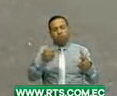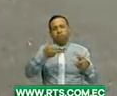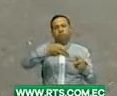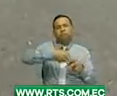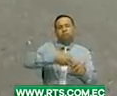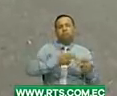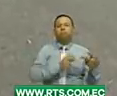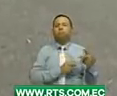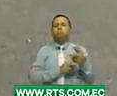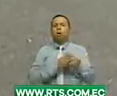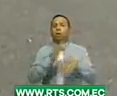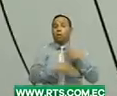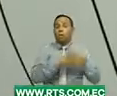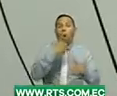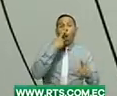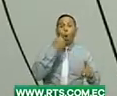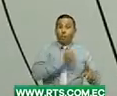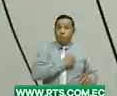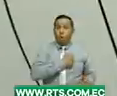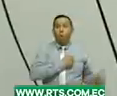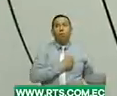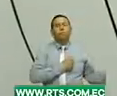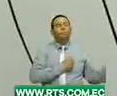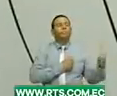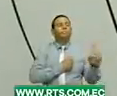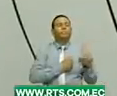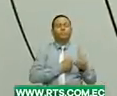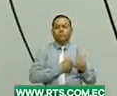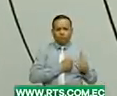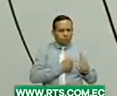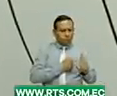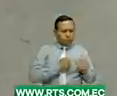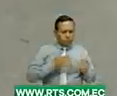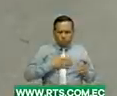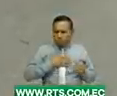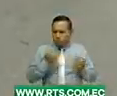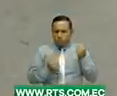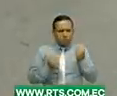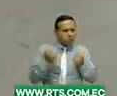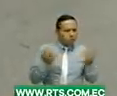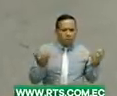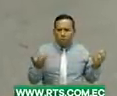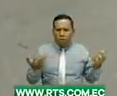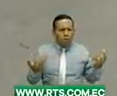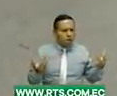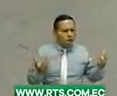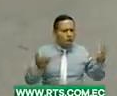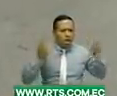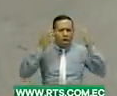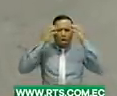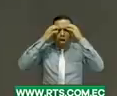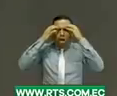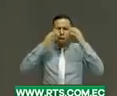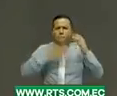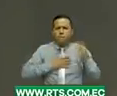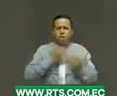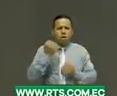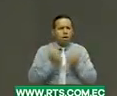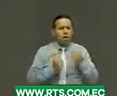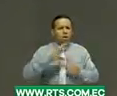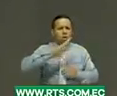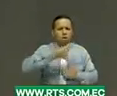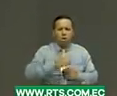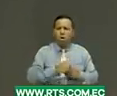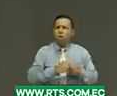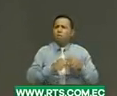Segundos más tarde, el dueño del carro aparece y sin explicarse qué pasó, solo le llega una idea a la cabeza. Su vehículo ha sido